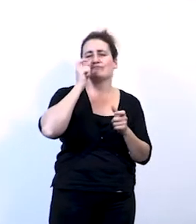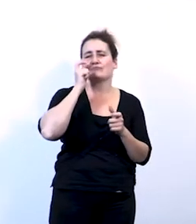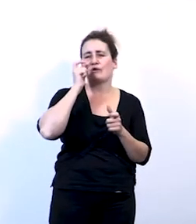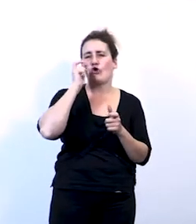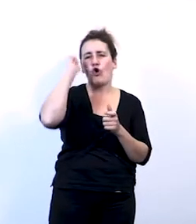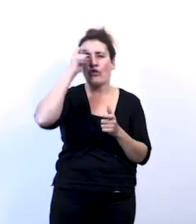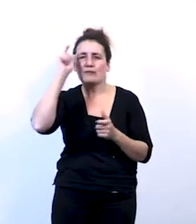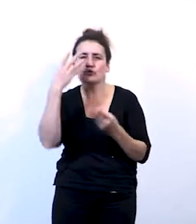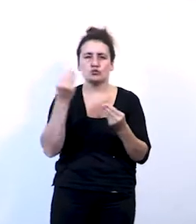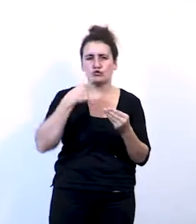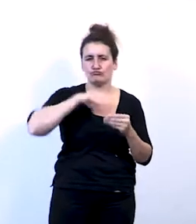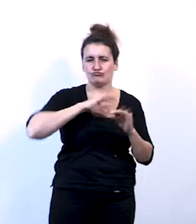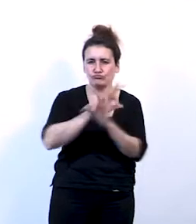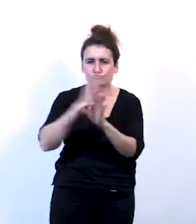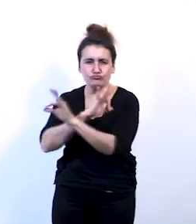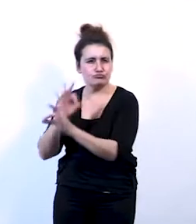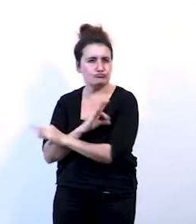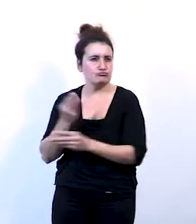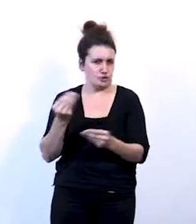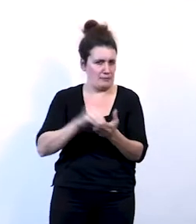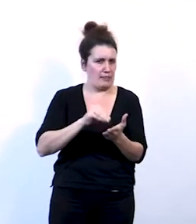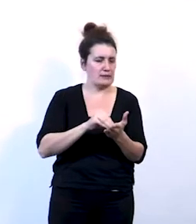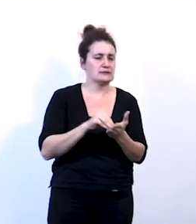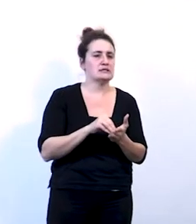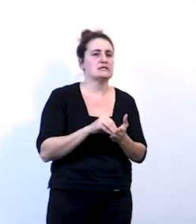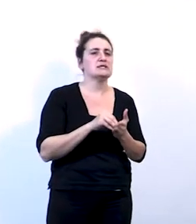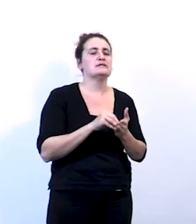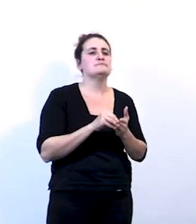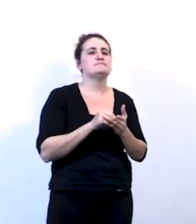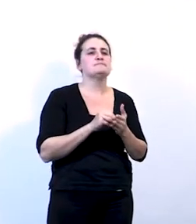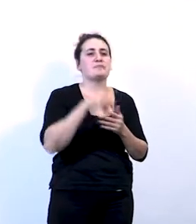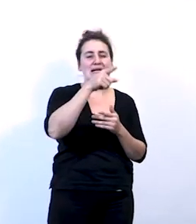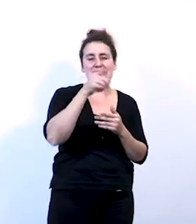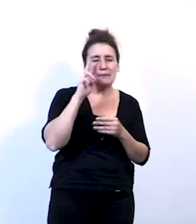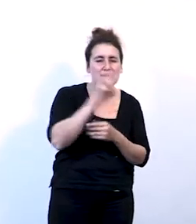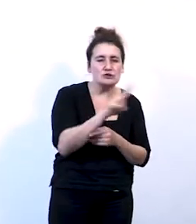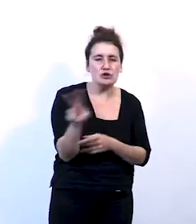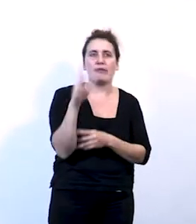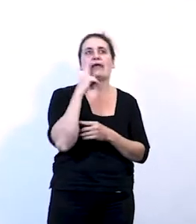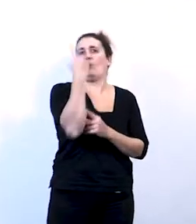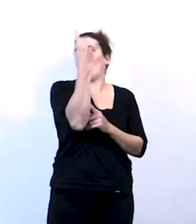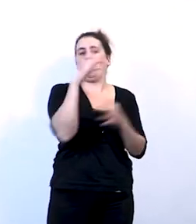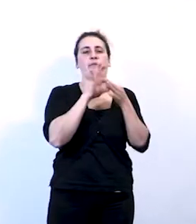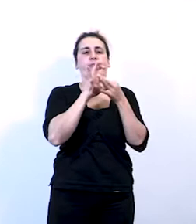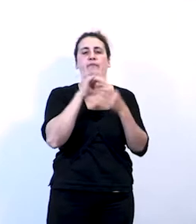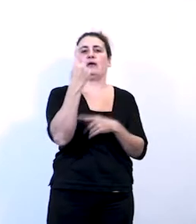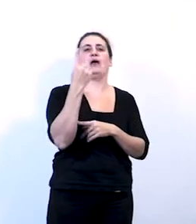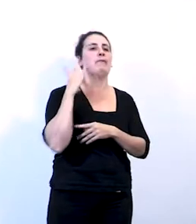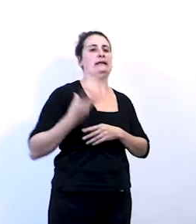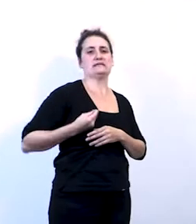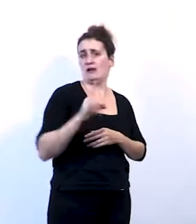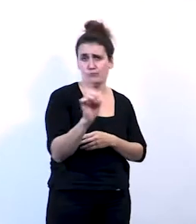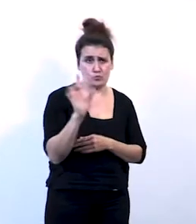veces nos equivocamos y se deben precisamente a esta visión uniformista que tenemos de Palestina, ¿no? No lo